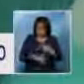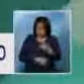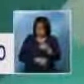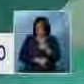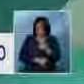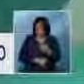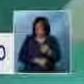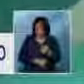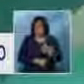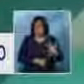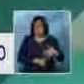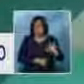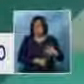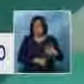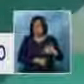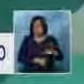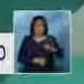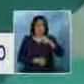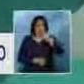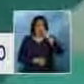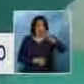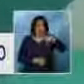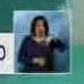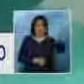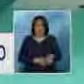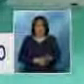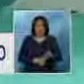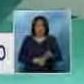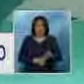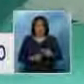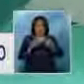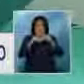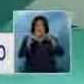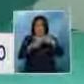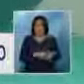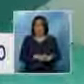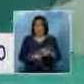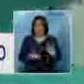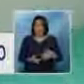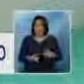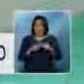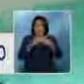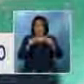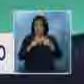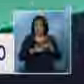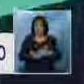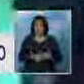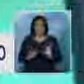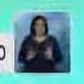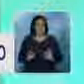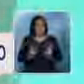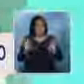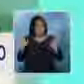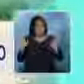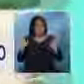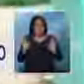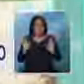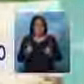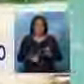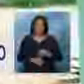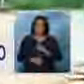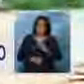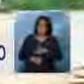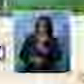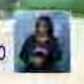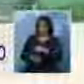y les puede caer estos pedazos del este es un peligro definitivamente si